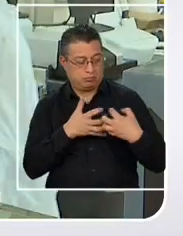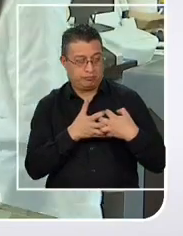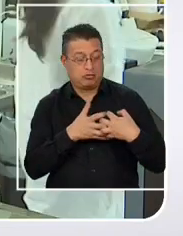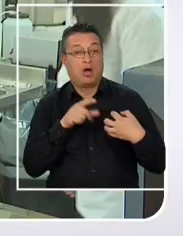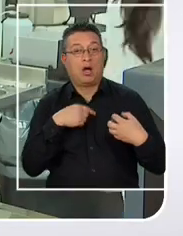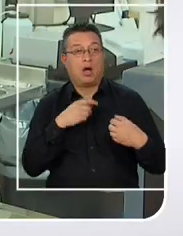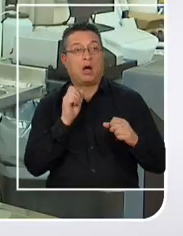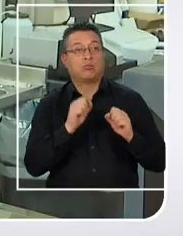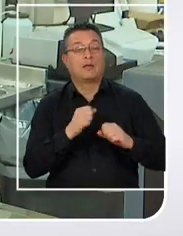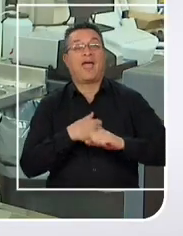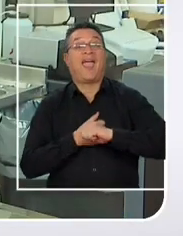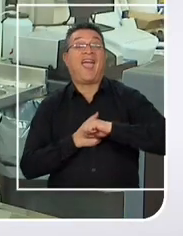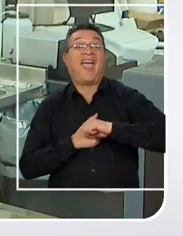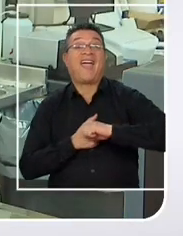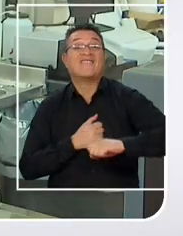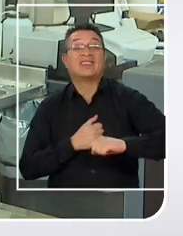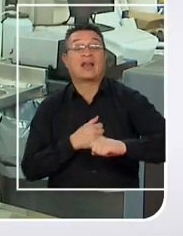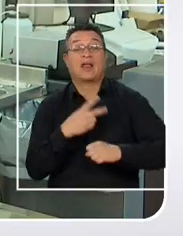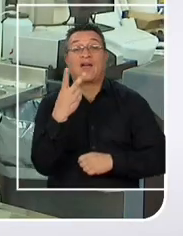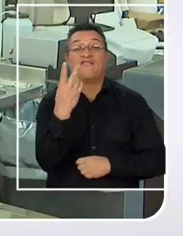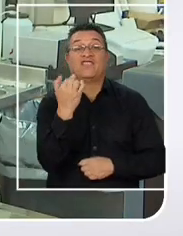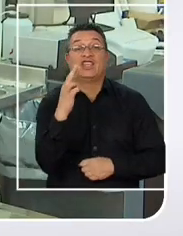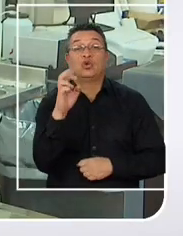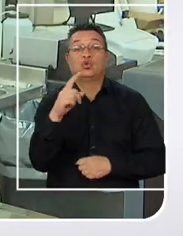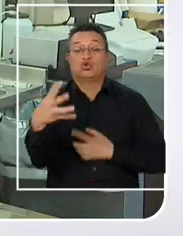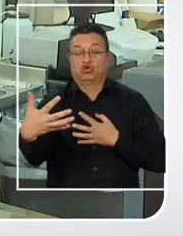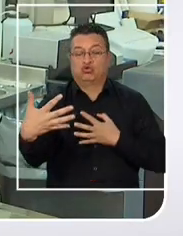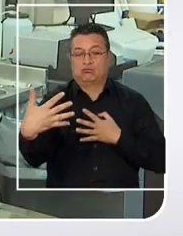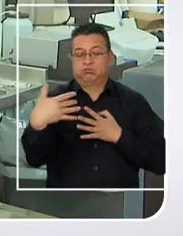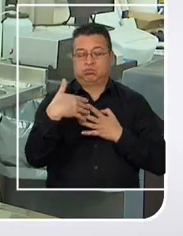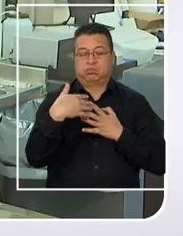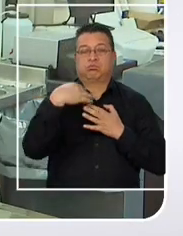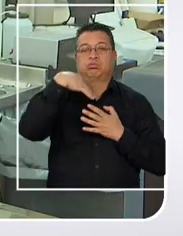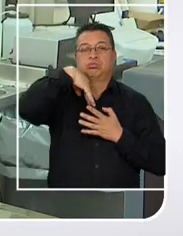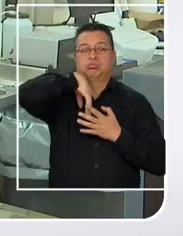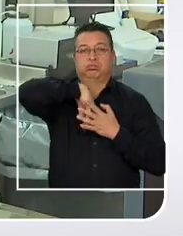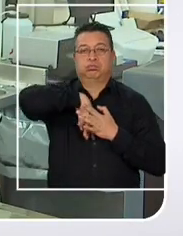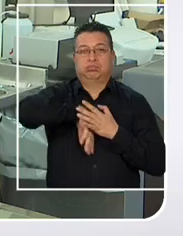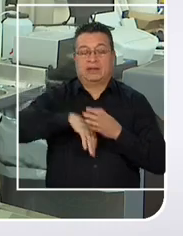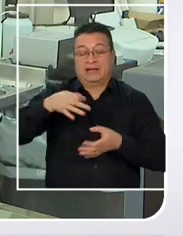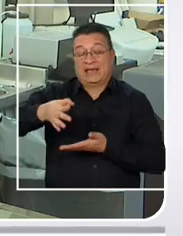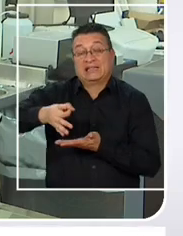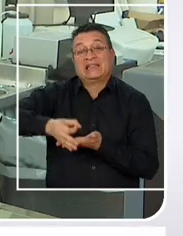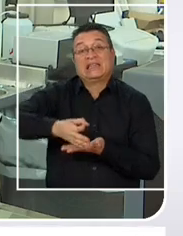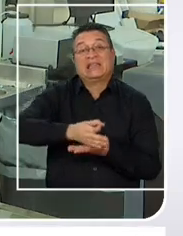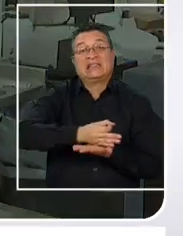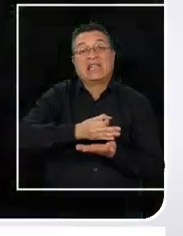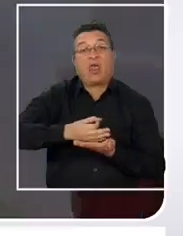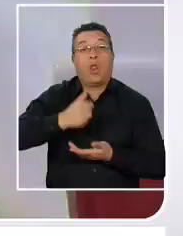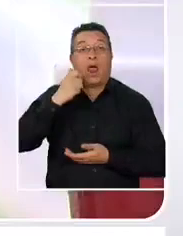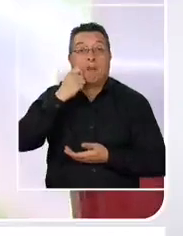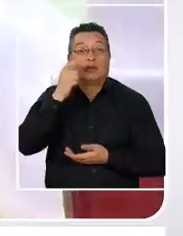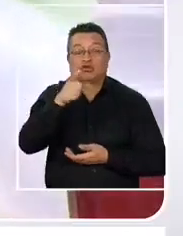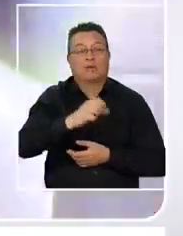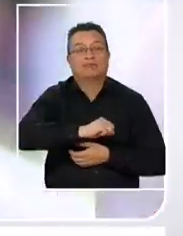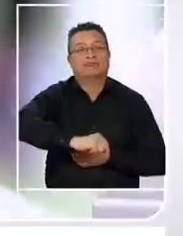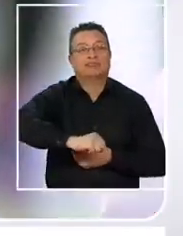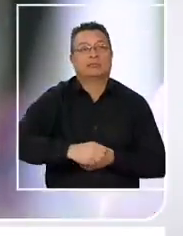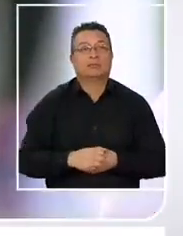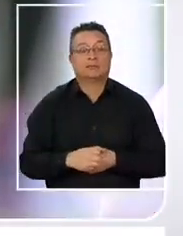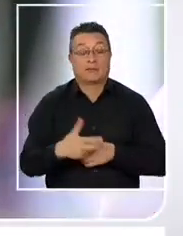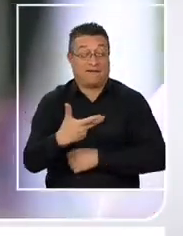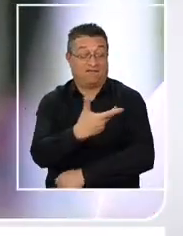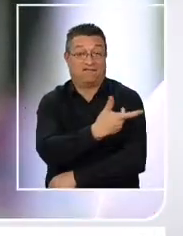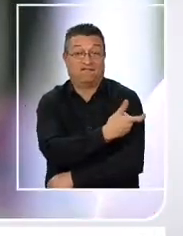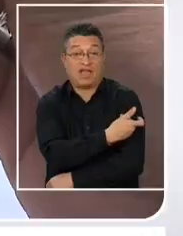fusión y evitan que el virus se fusione o entre a células de las personas. La vacuna desarrollada